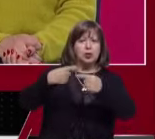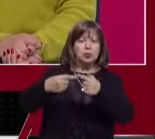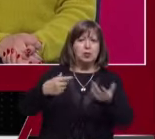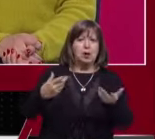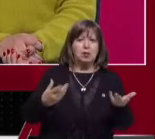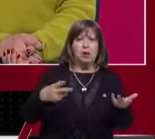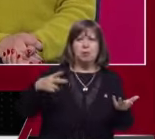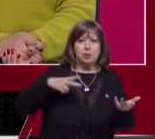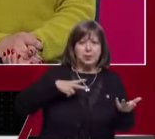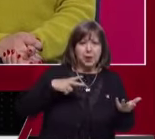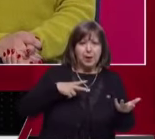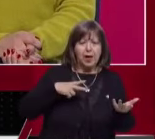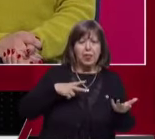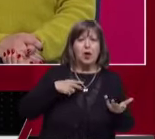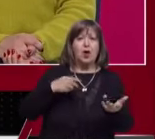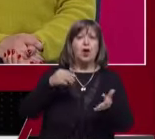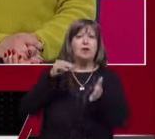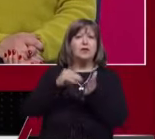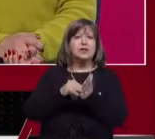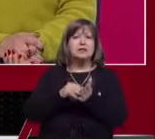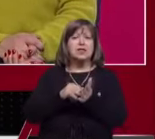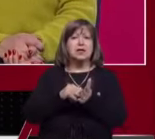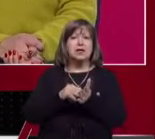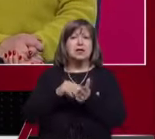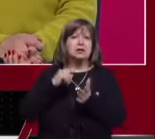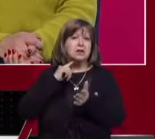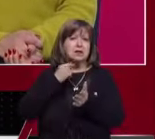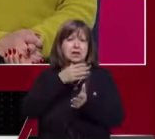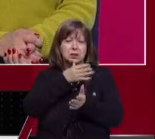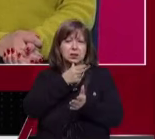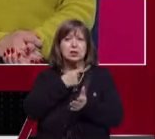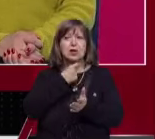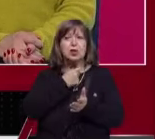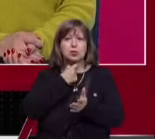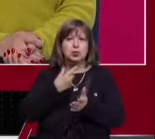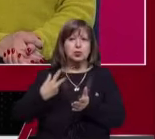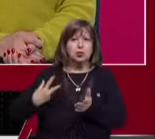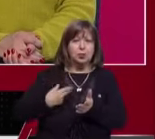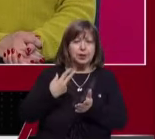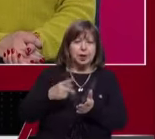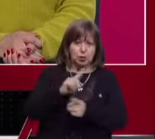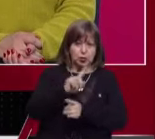para alguna de esas fechas tienen una intervención programada.